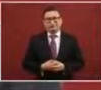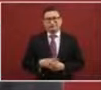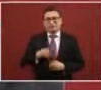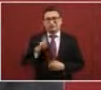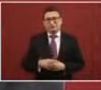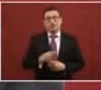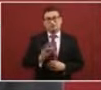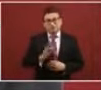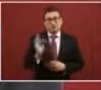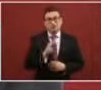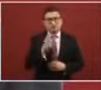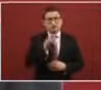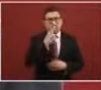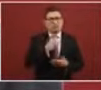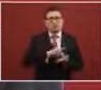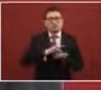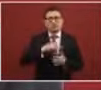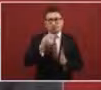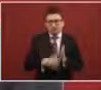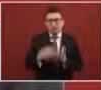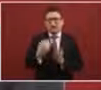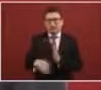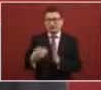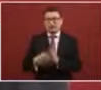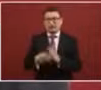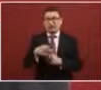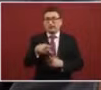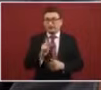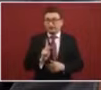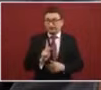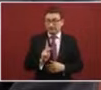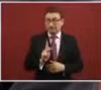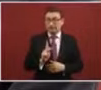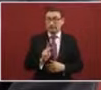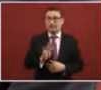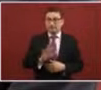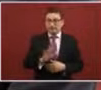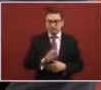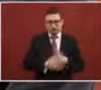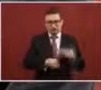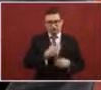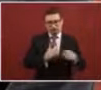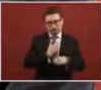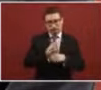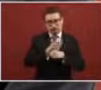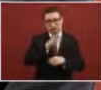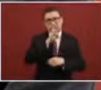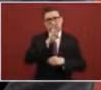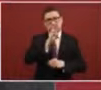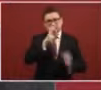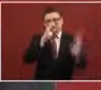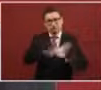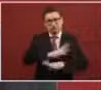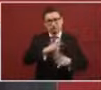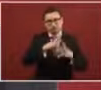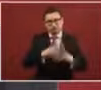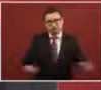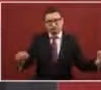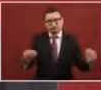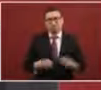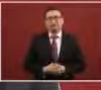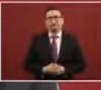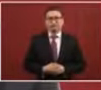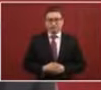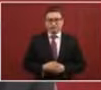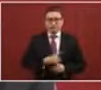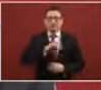falten algunos medicamentos, pero se va a resolver el problema